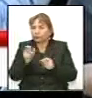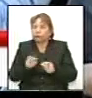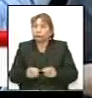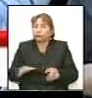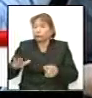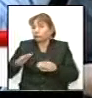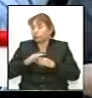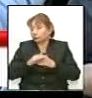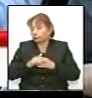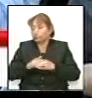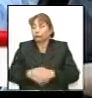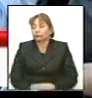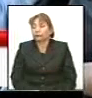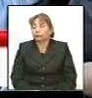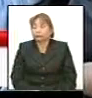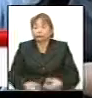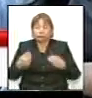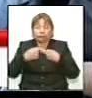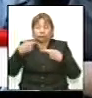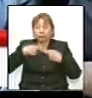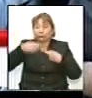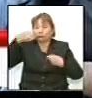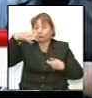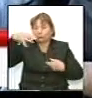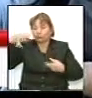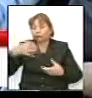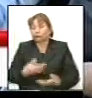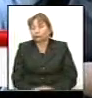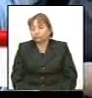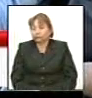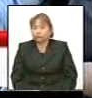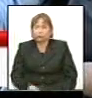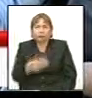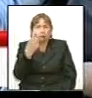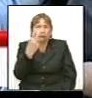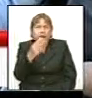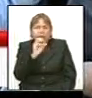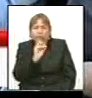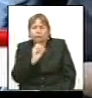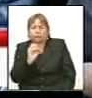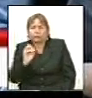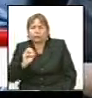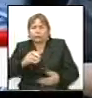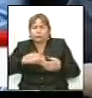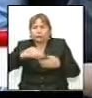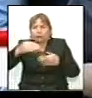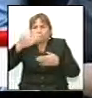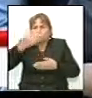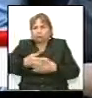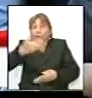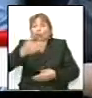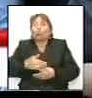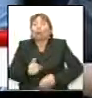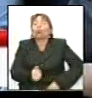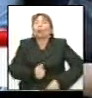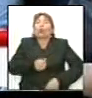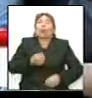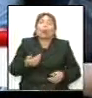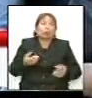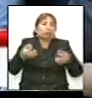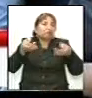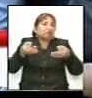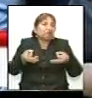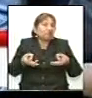reo por el tema de los de los 200 mil paneles fotovoltaicos hay otra realidad con la tarifa 28